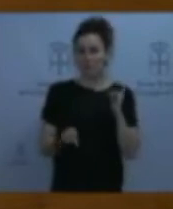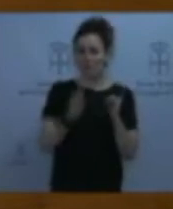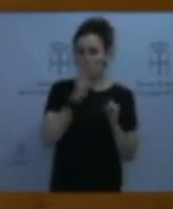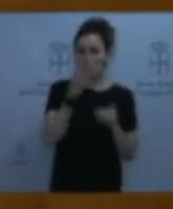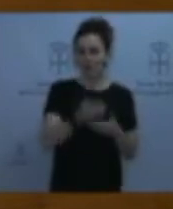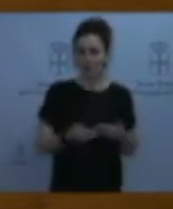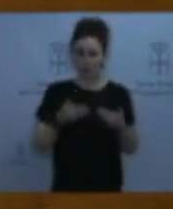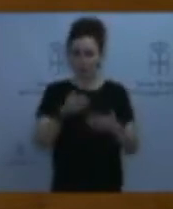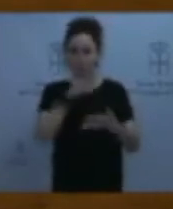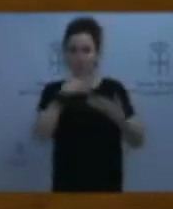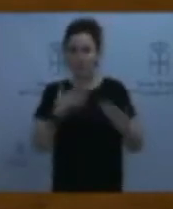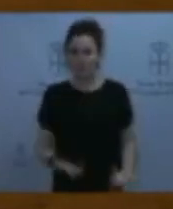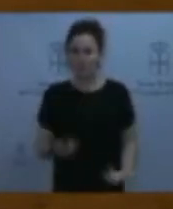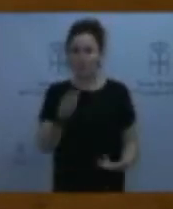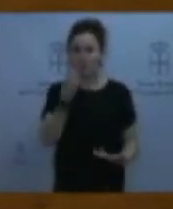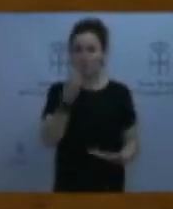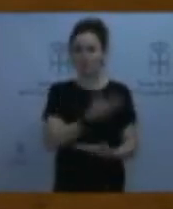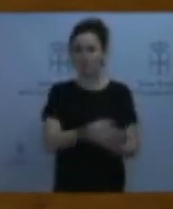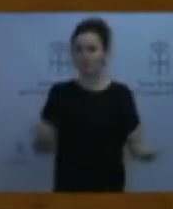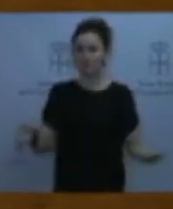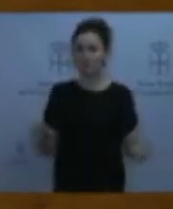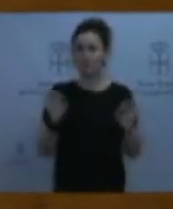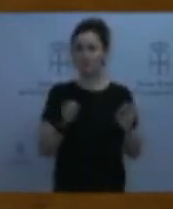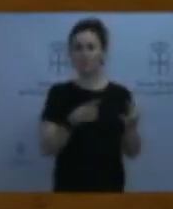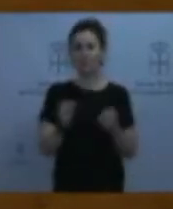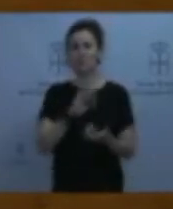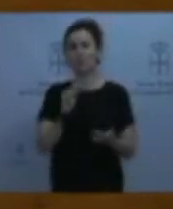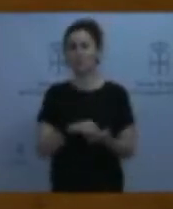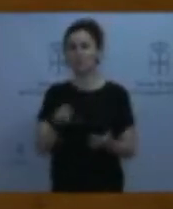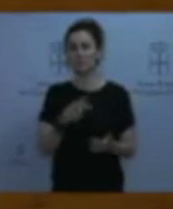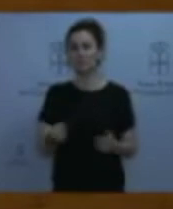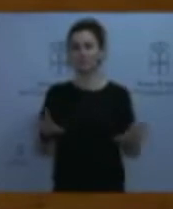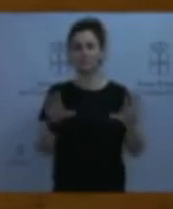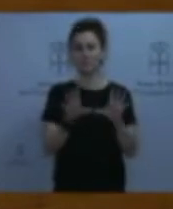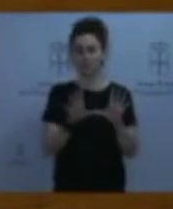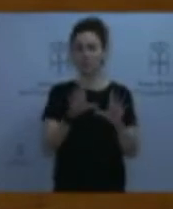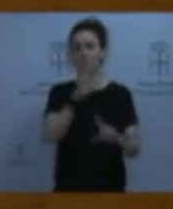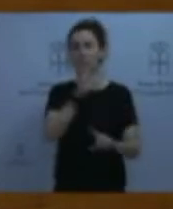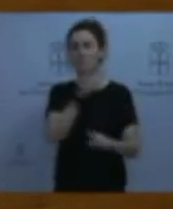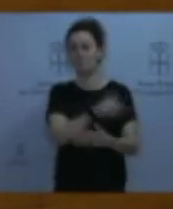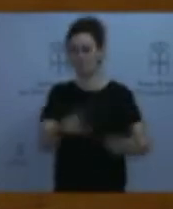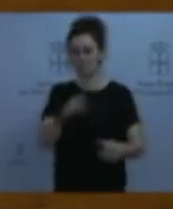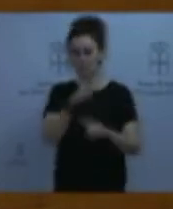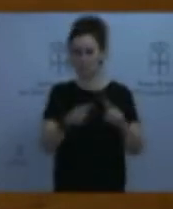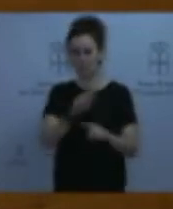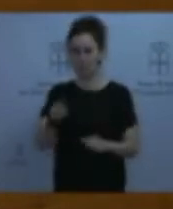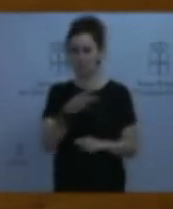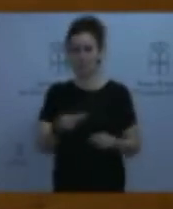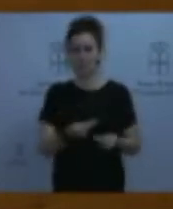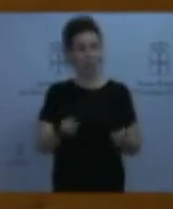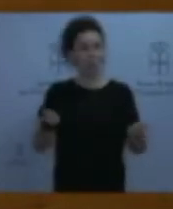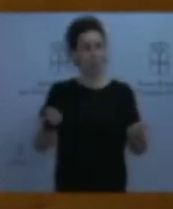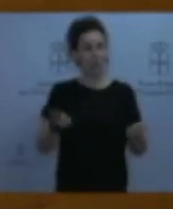tarde tiene un presupuesto de 2 millones, pero solamente ha ejecutado 600.000 euros. 10 millones y medio de euros que han desaparecido y han volado de Asturias,